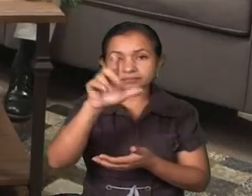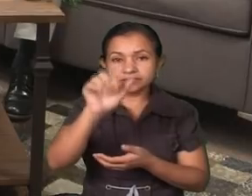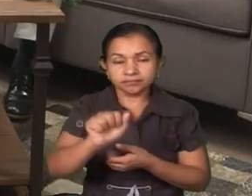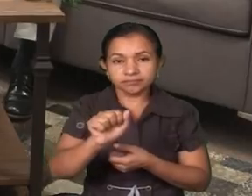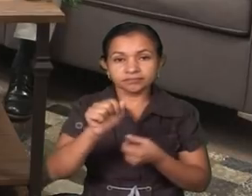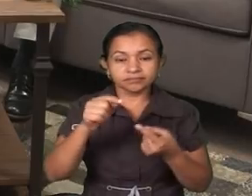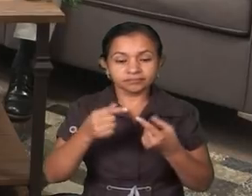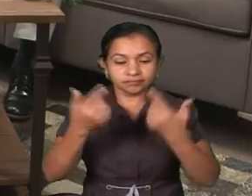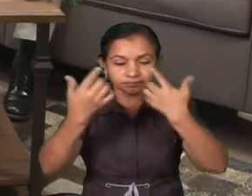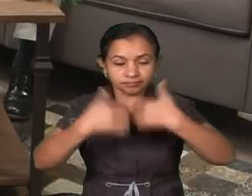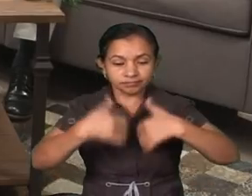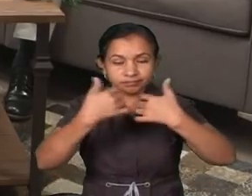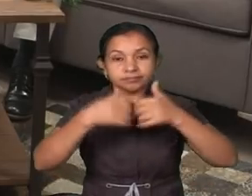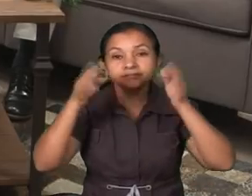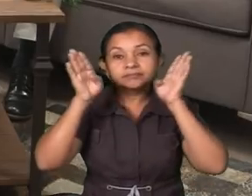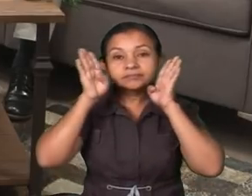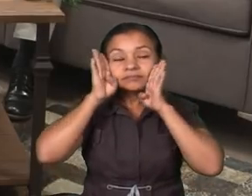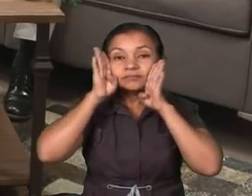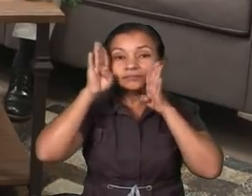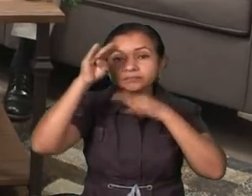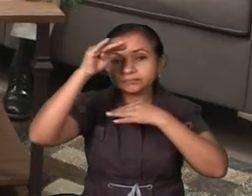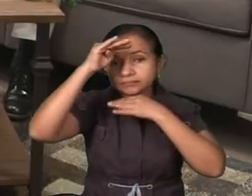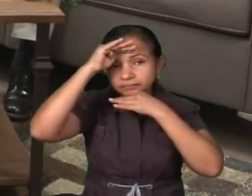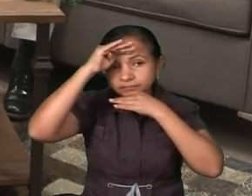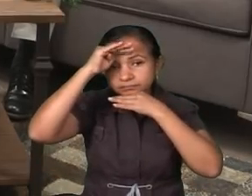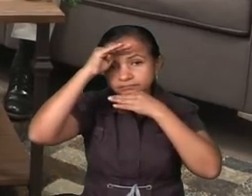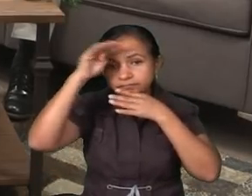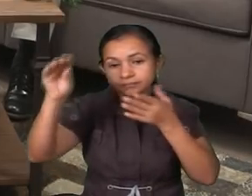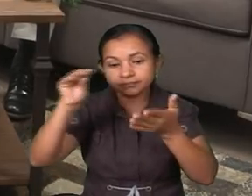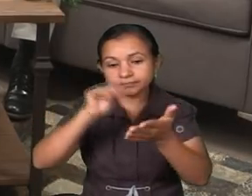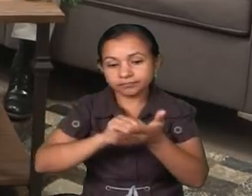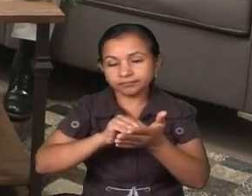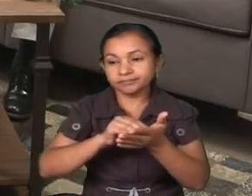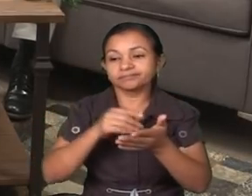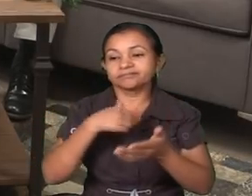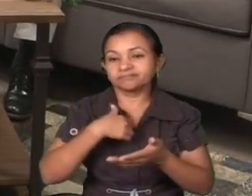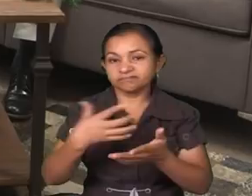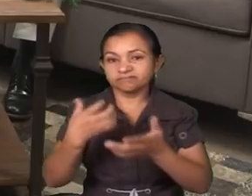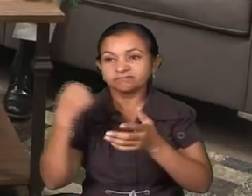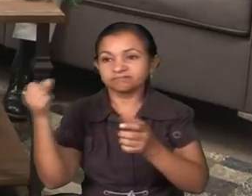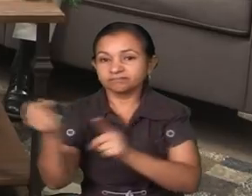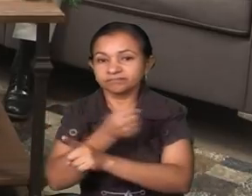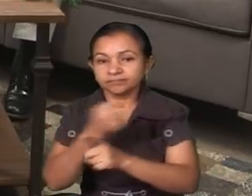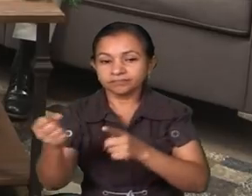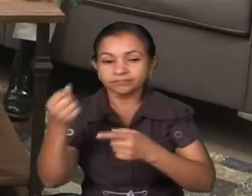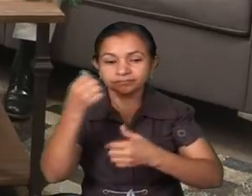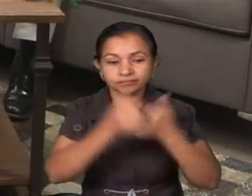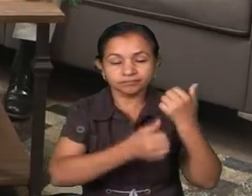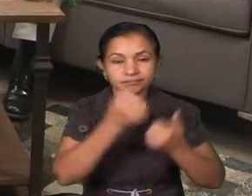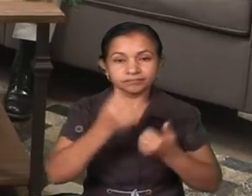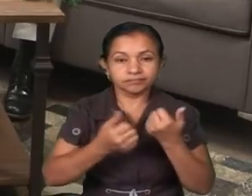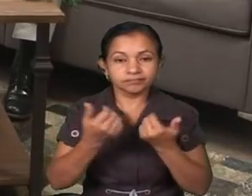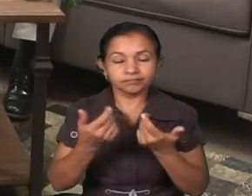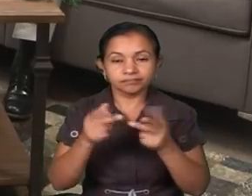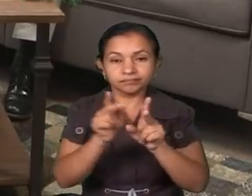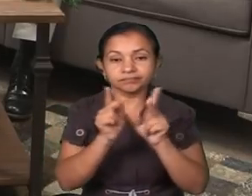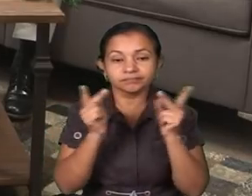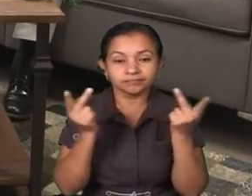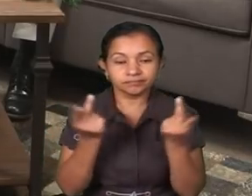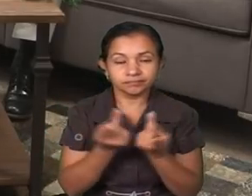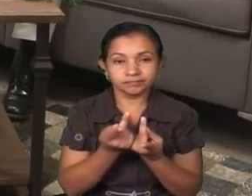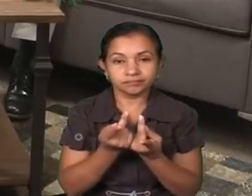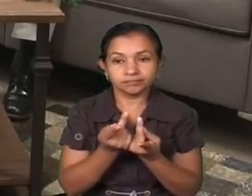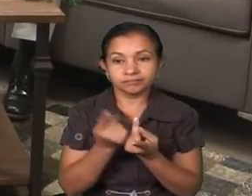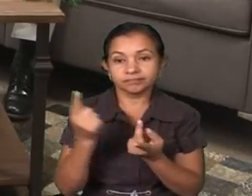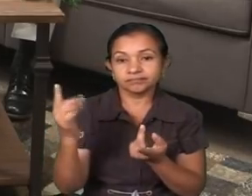como la empresa privada, que se apuntó al golpe y que destruyeron a este pueblo, a este país, todo